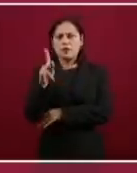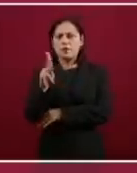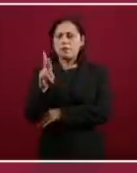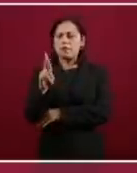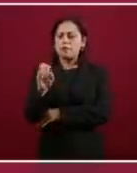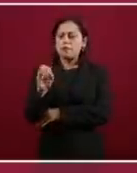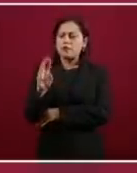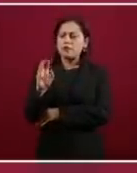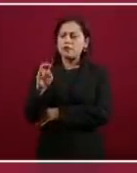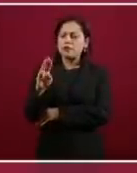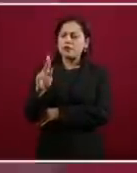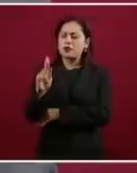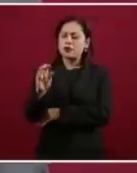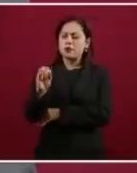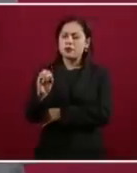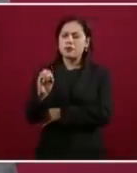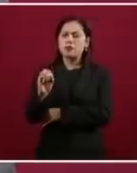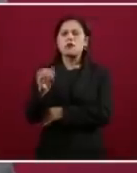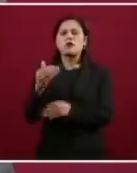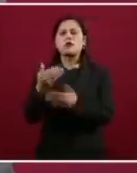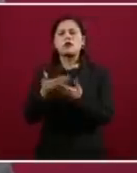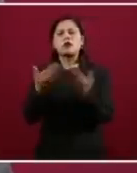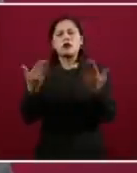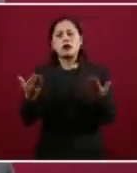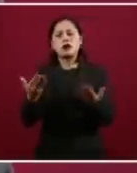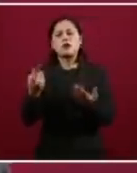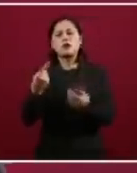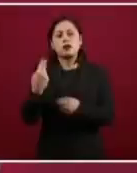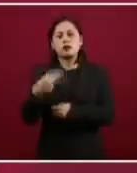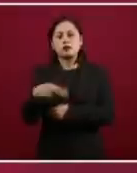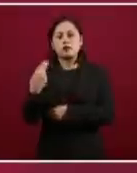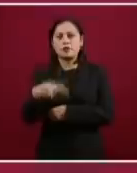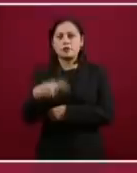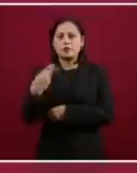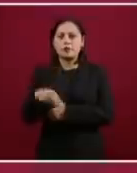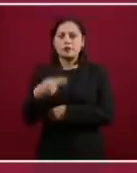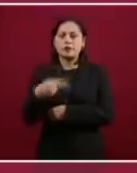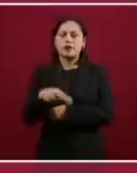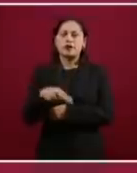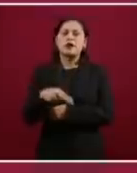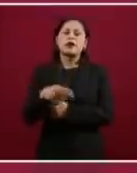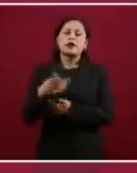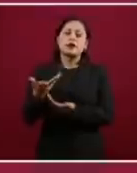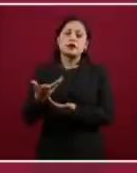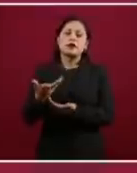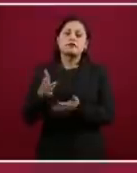ahora se llama Producción para el Bienestar, pero es directo